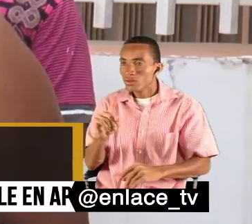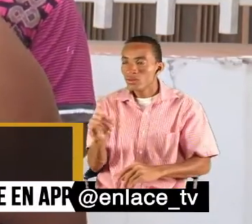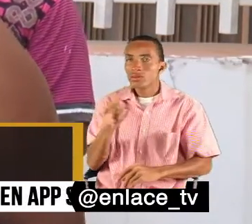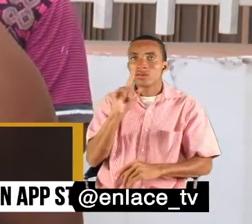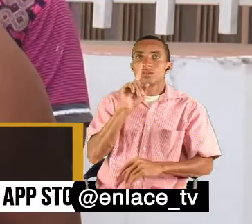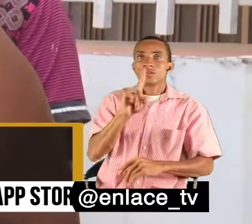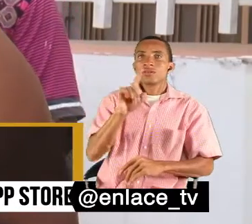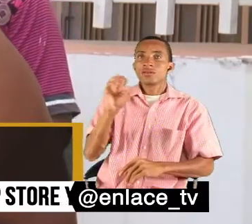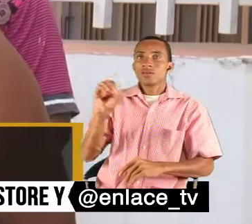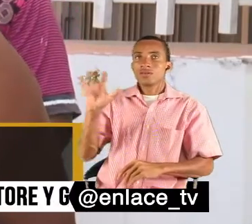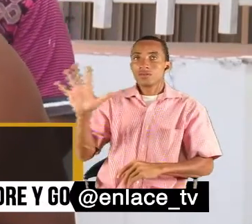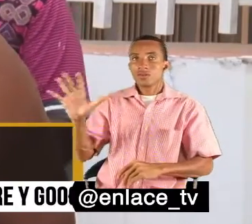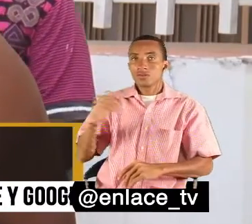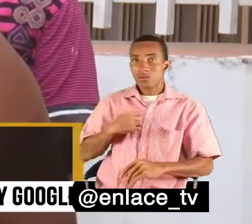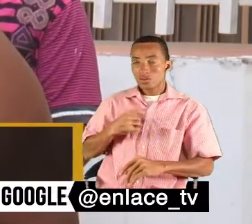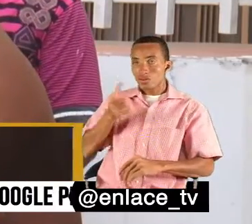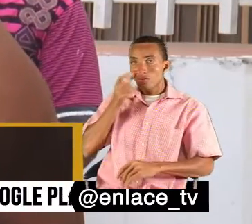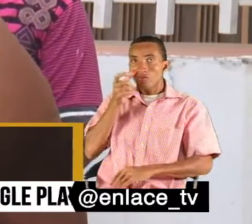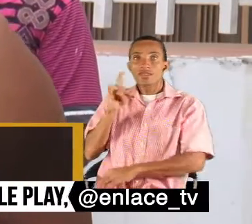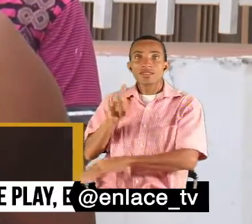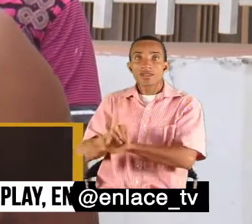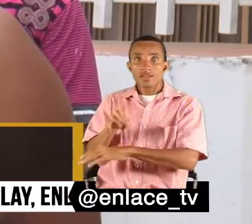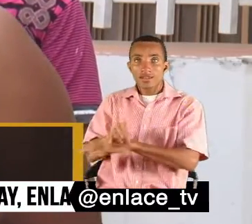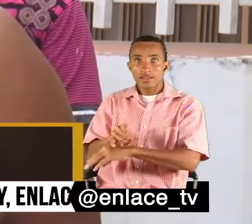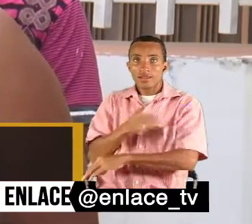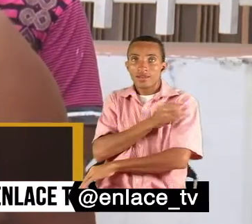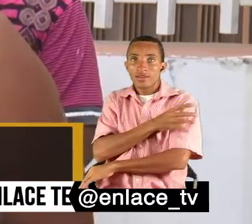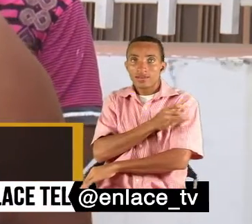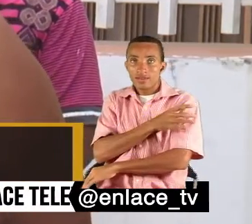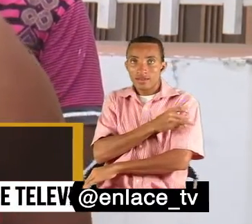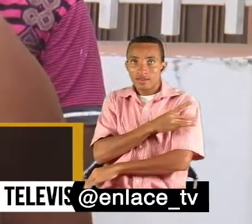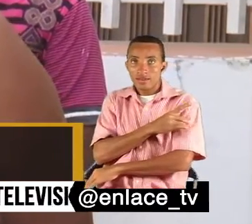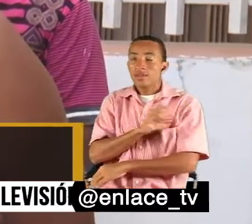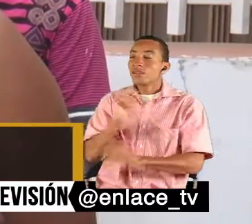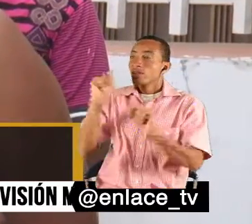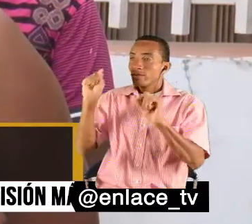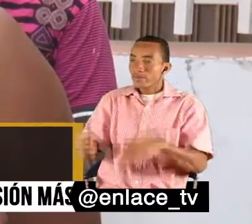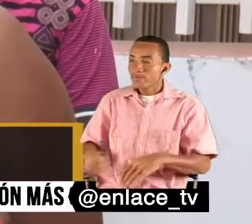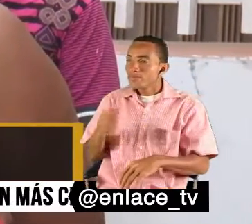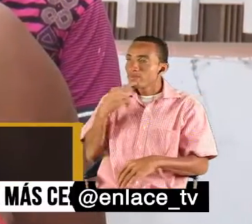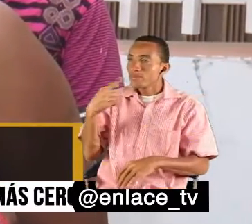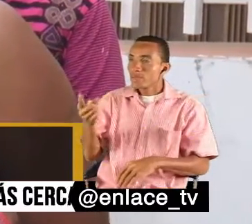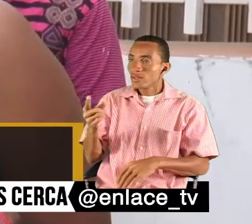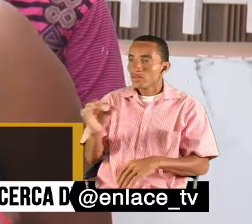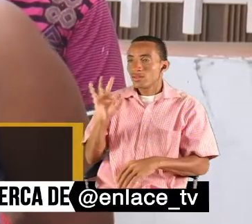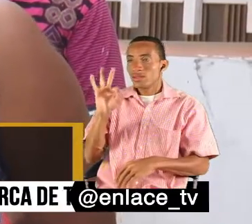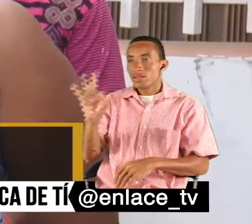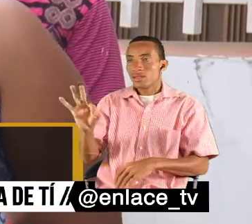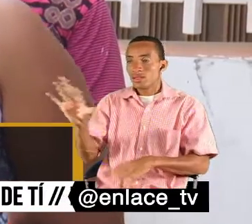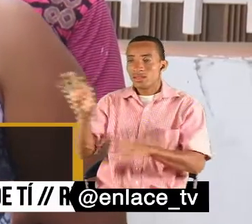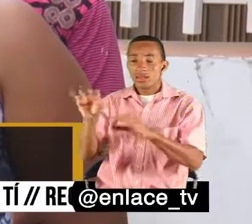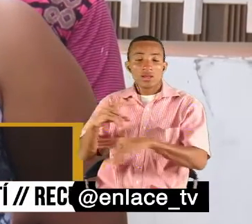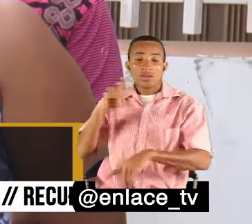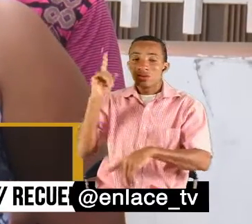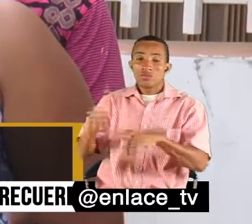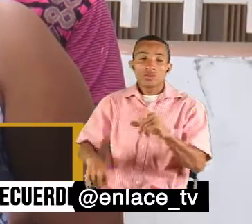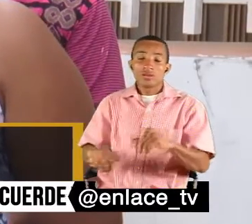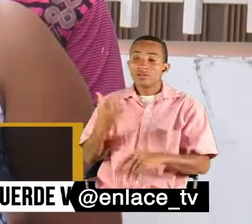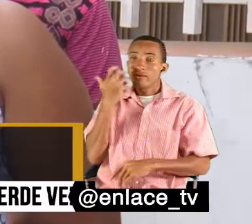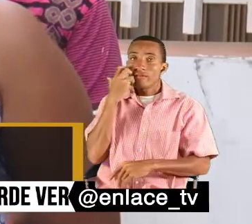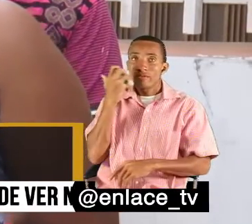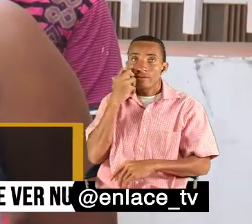actual fiscal, yo le dije al señor Argemiro, se puede sacar los tres tribunales de garantía. Él dijo que no podían, entonces que estaba muy enfermo